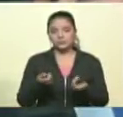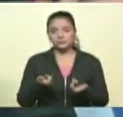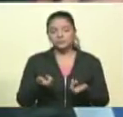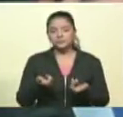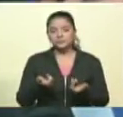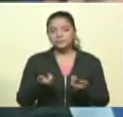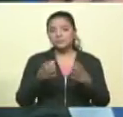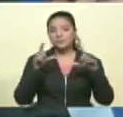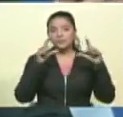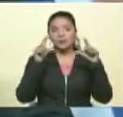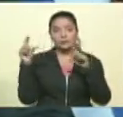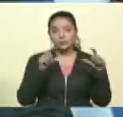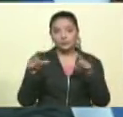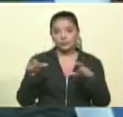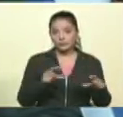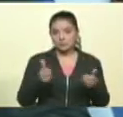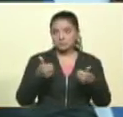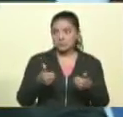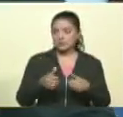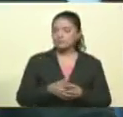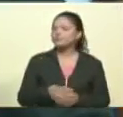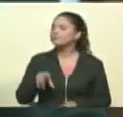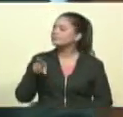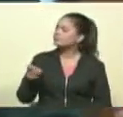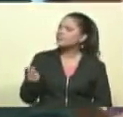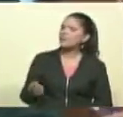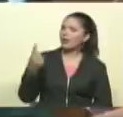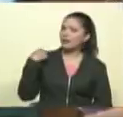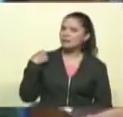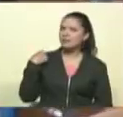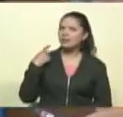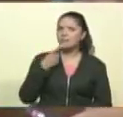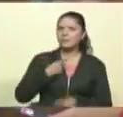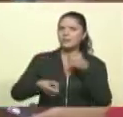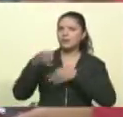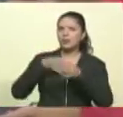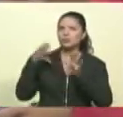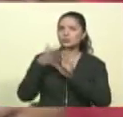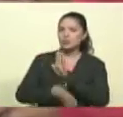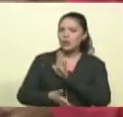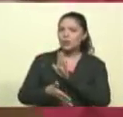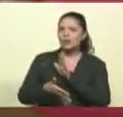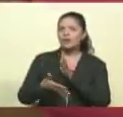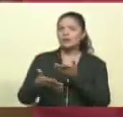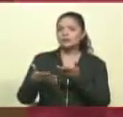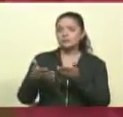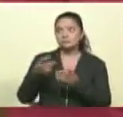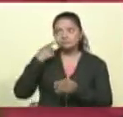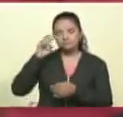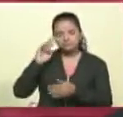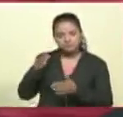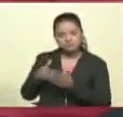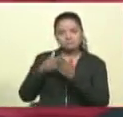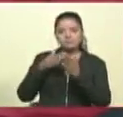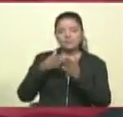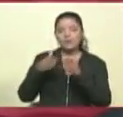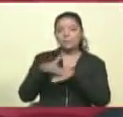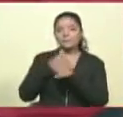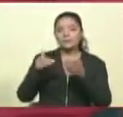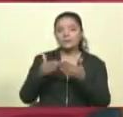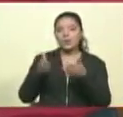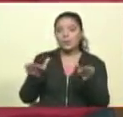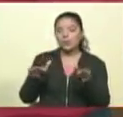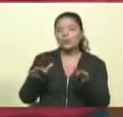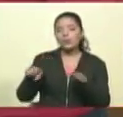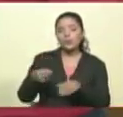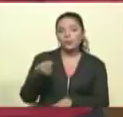de su cono monetario en buena lid. Fiscal, el día de ayer usted hacía un balance sobre la cruzada en materia anticorrupción que adelanta el Ministerio Público.